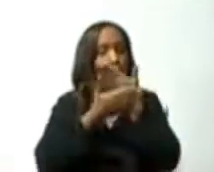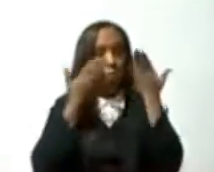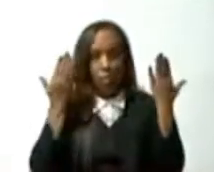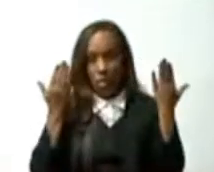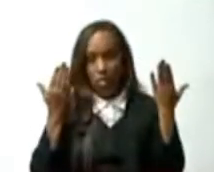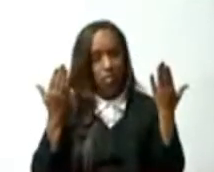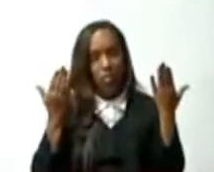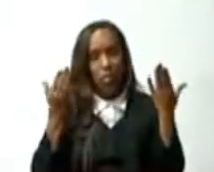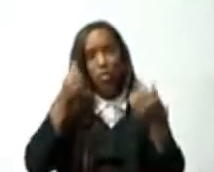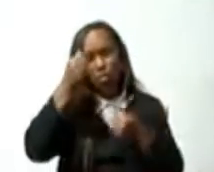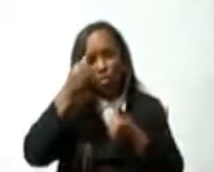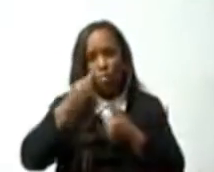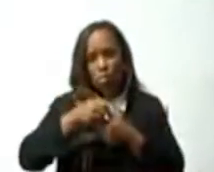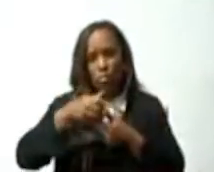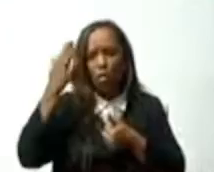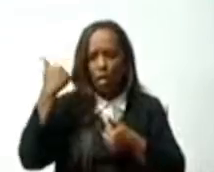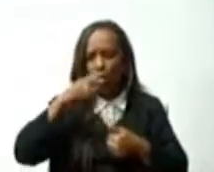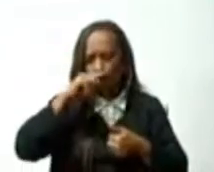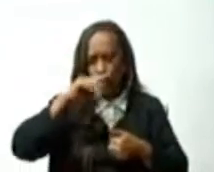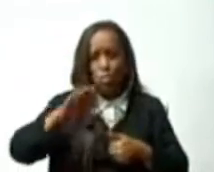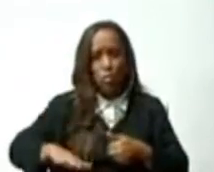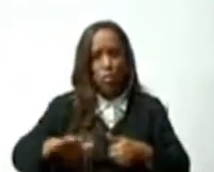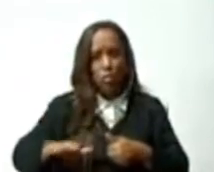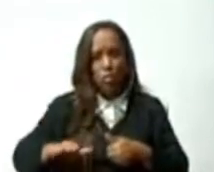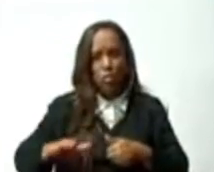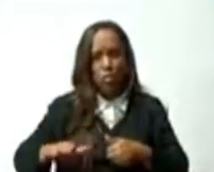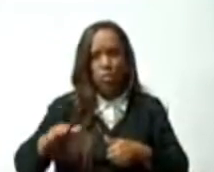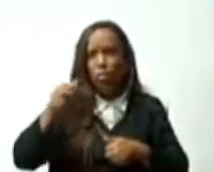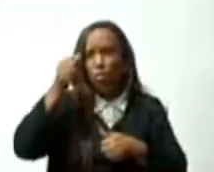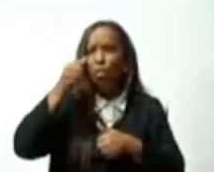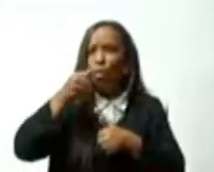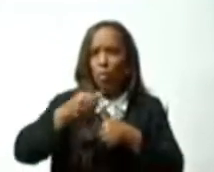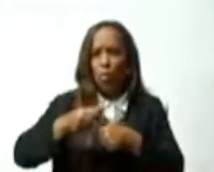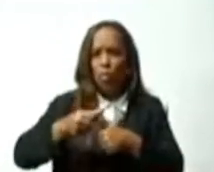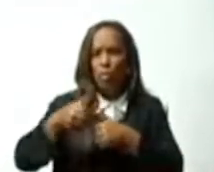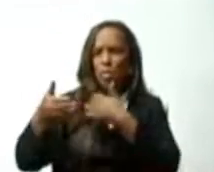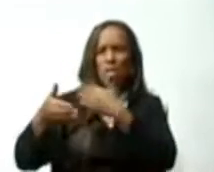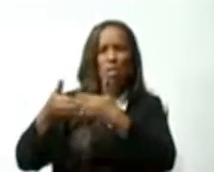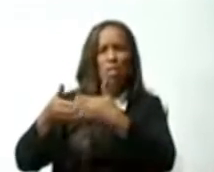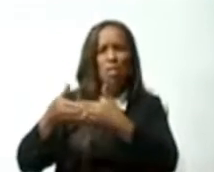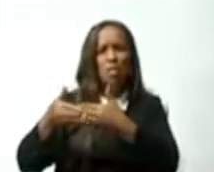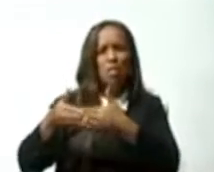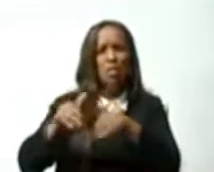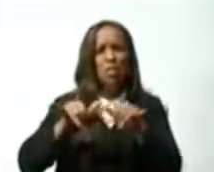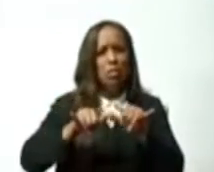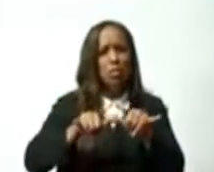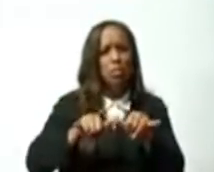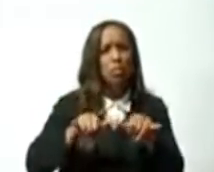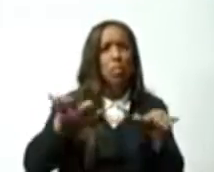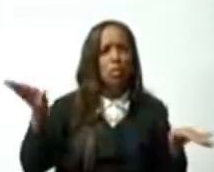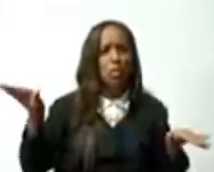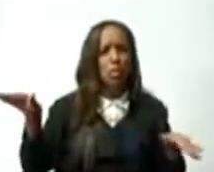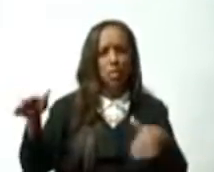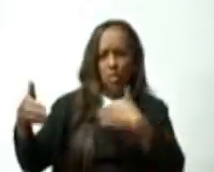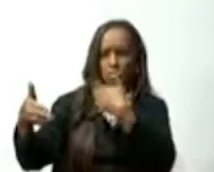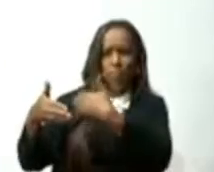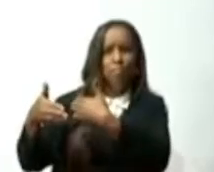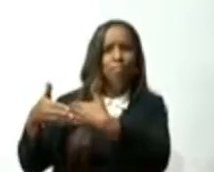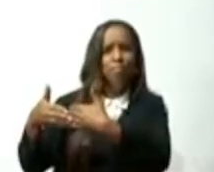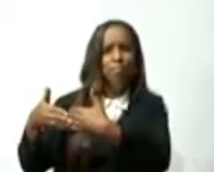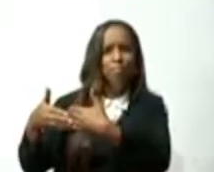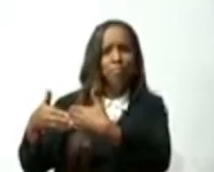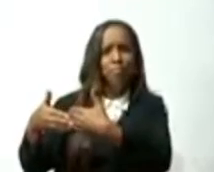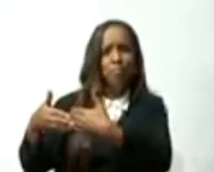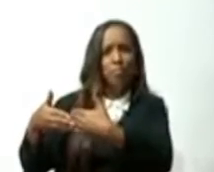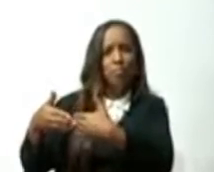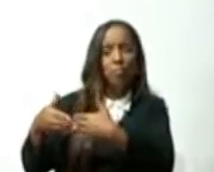atrás. Sin embargo, hoy no hay matadero, siendo la Altagracia una provincia productora de ganado,